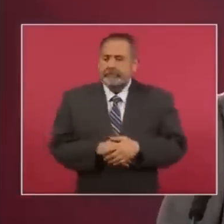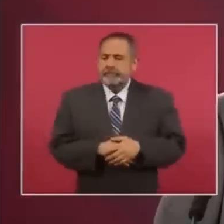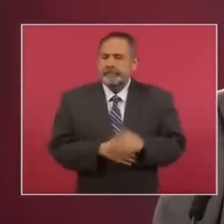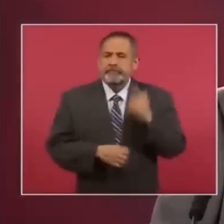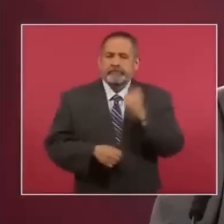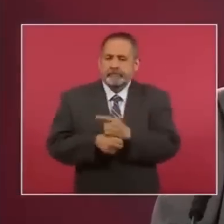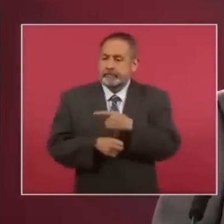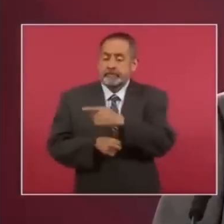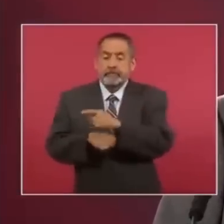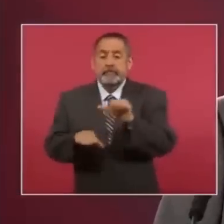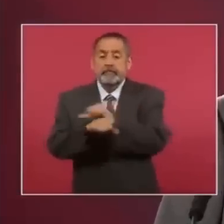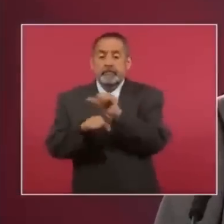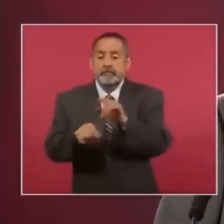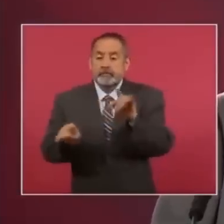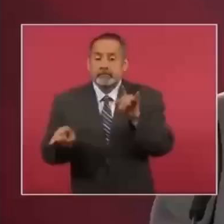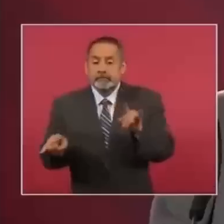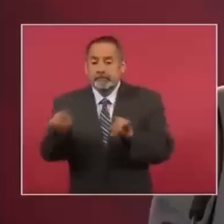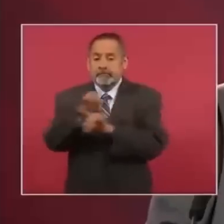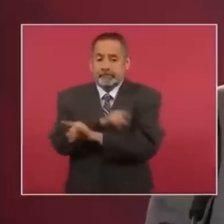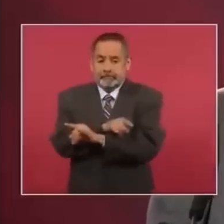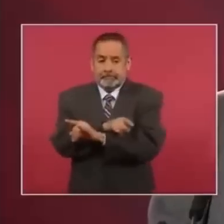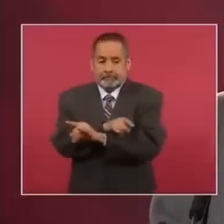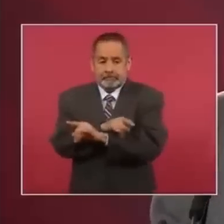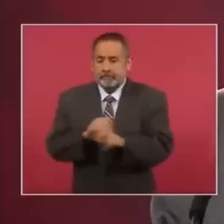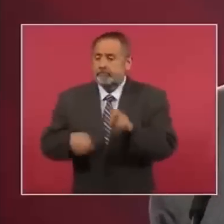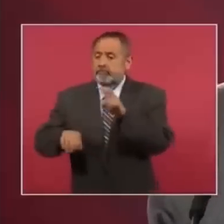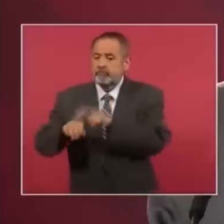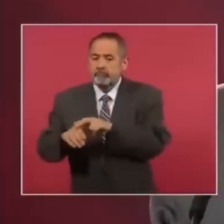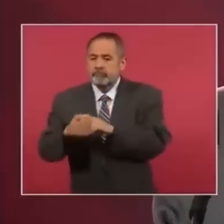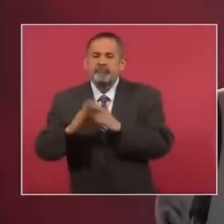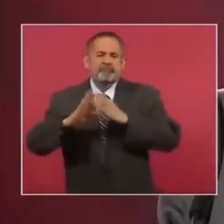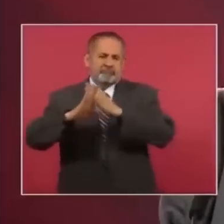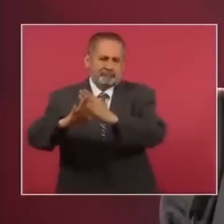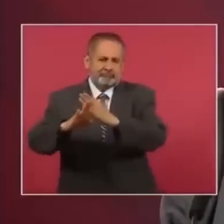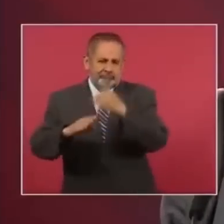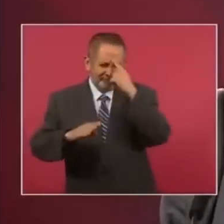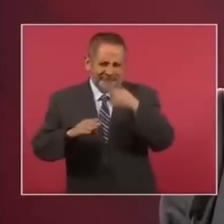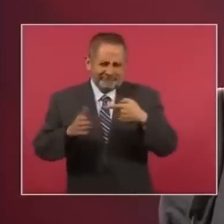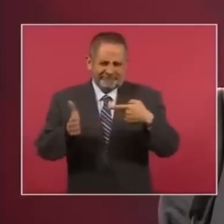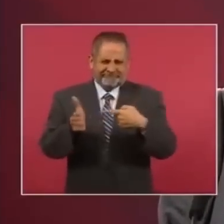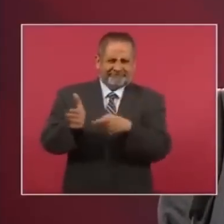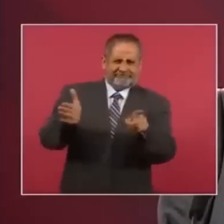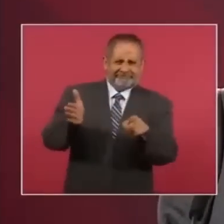y cambió de carro y usó una camioneta blindada.